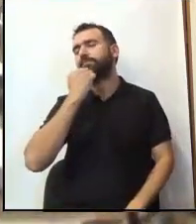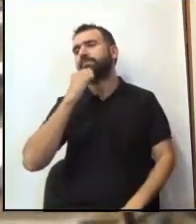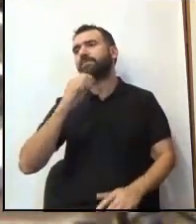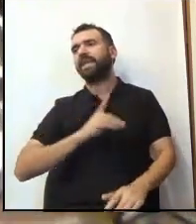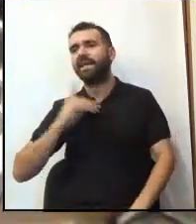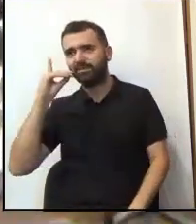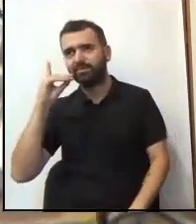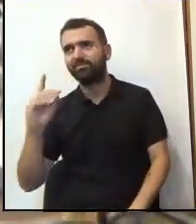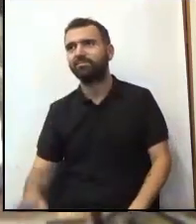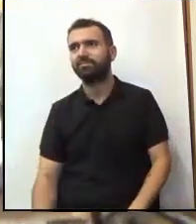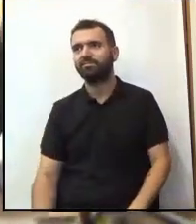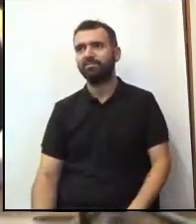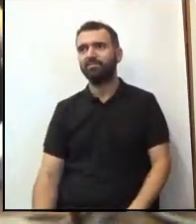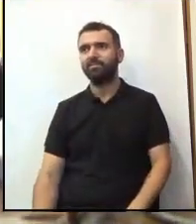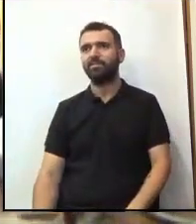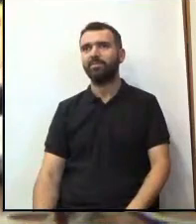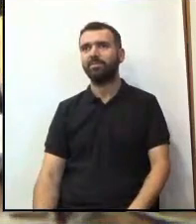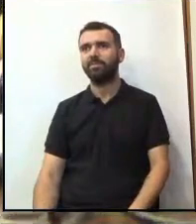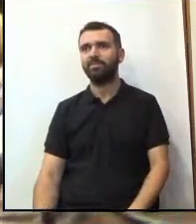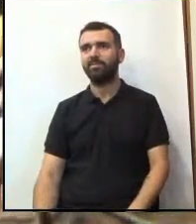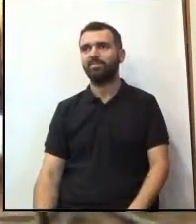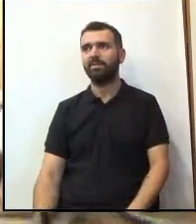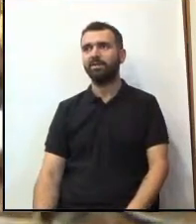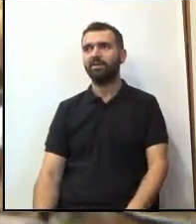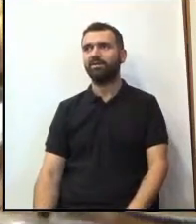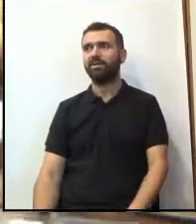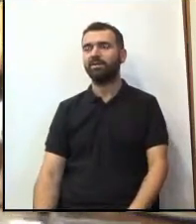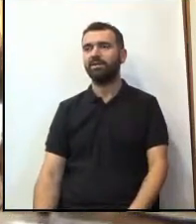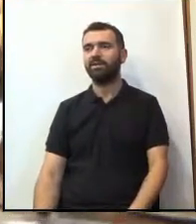Bombalé. Me equivoco con las italianas.